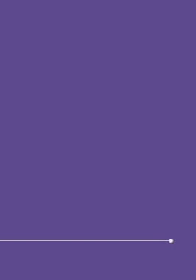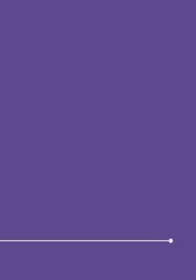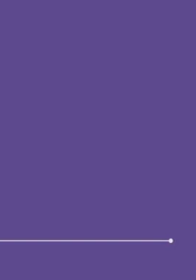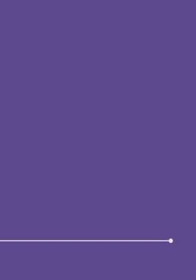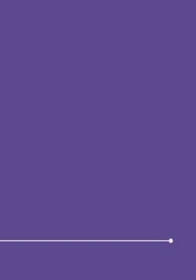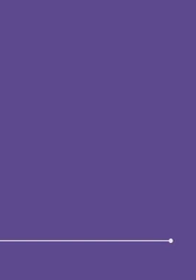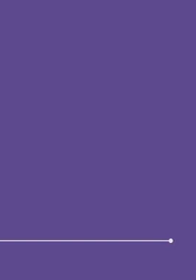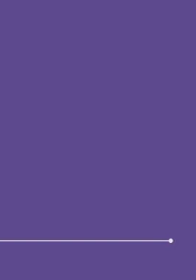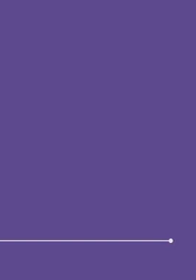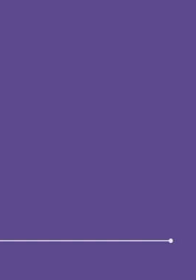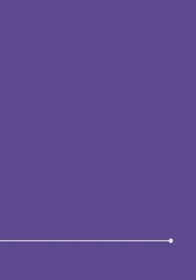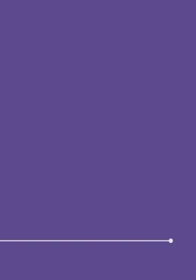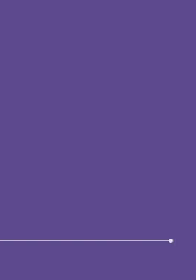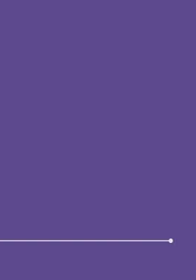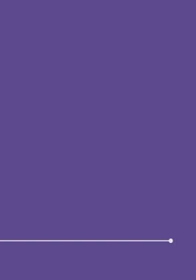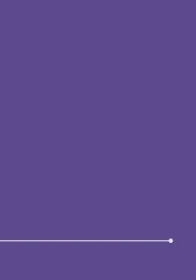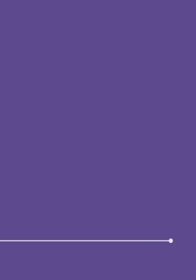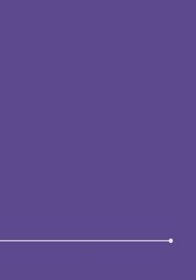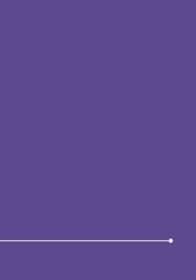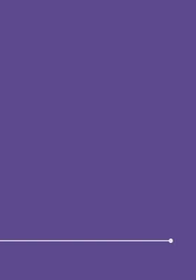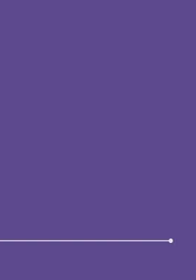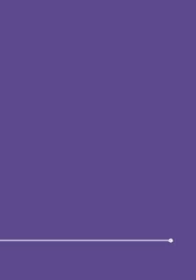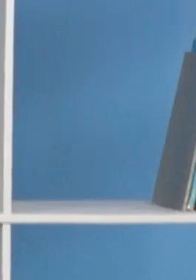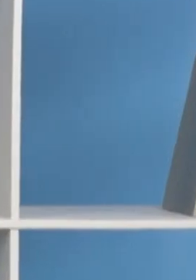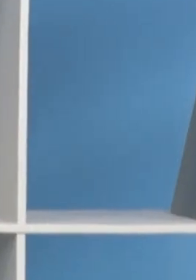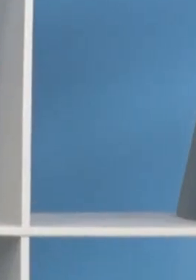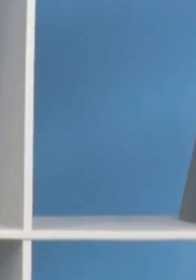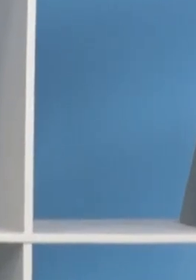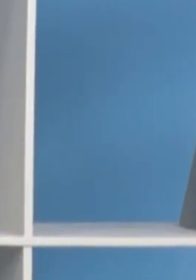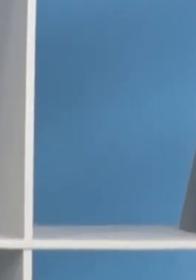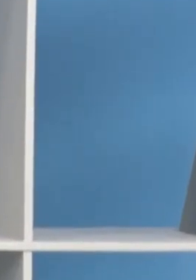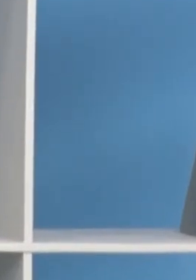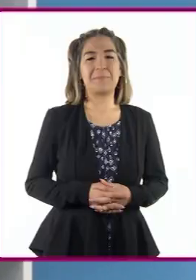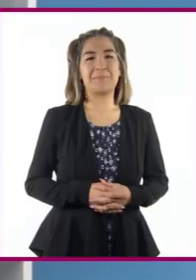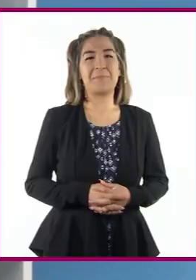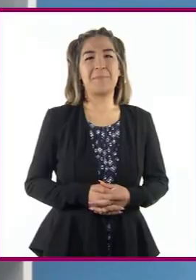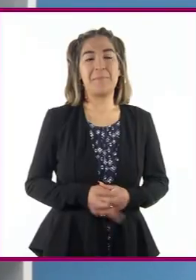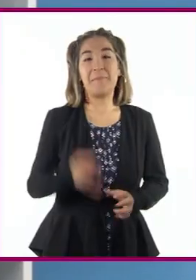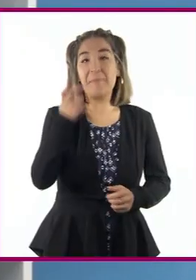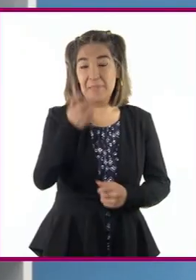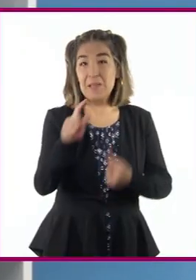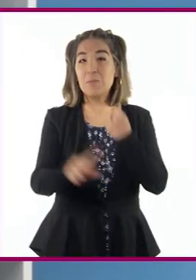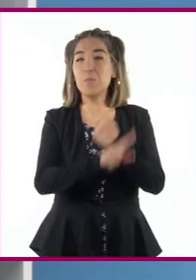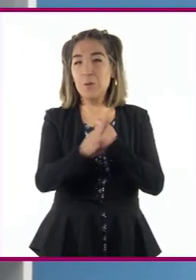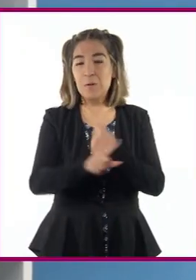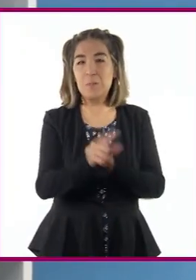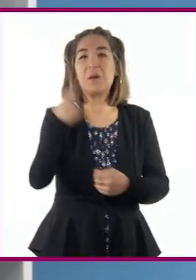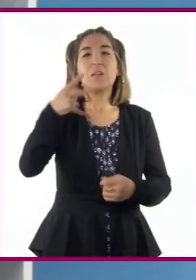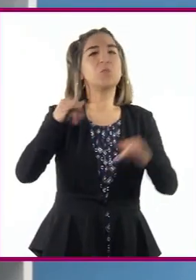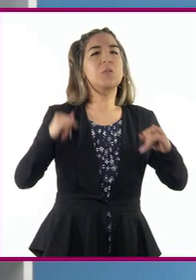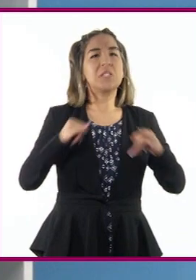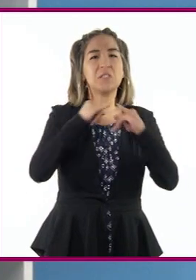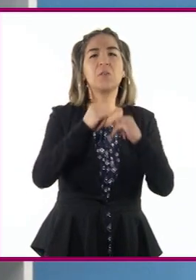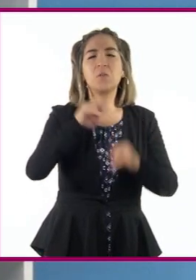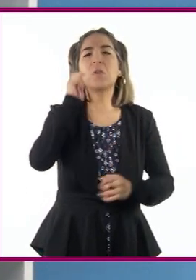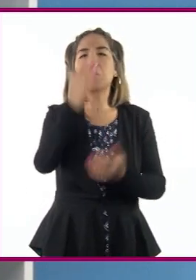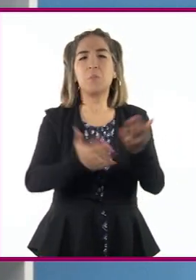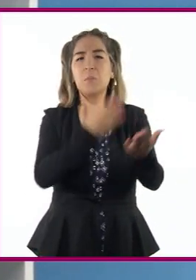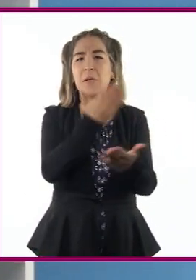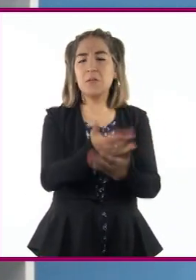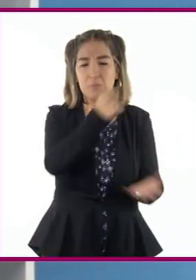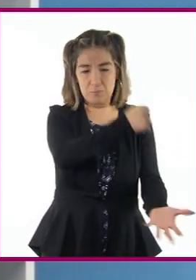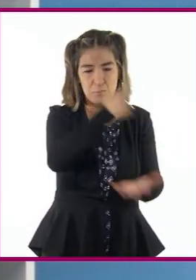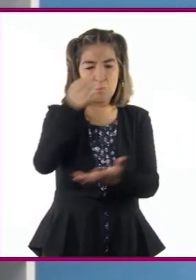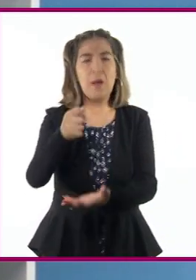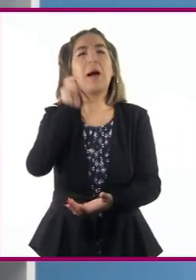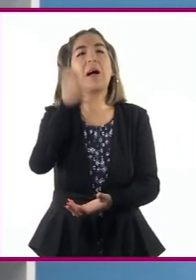institución, a cada programa y acción de gobierno. Sin embargo, el presupuesto de las instituciones se define por el